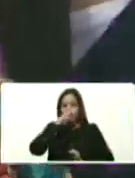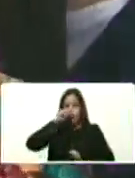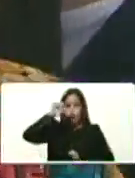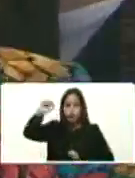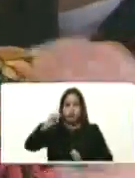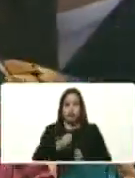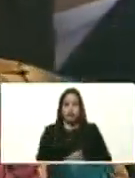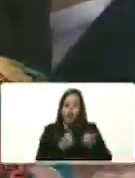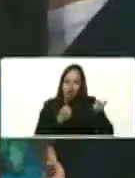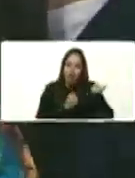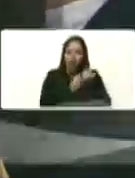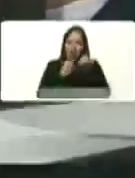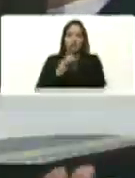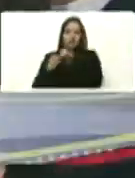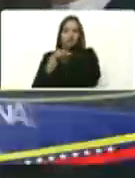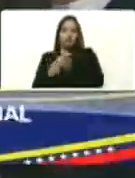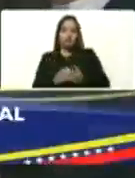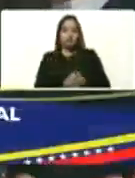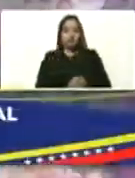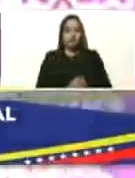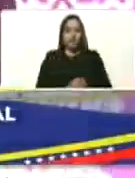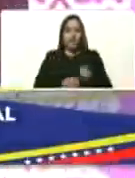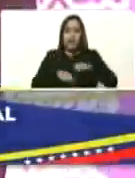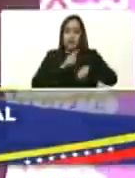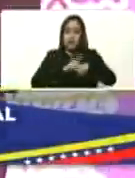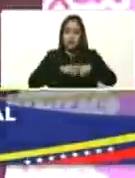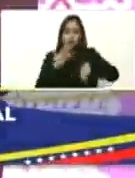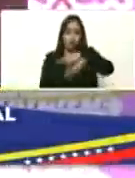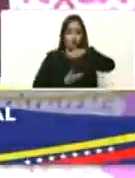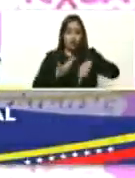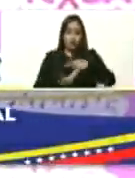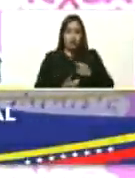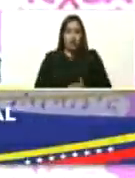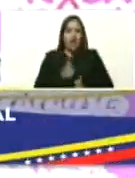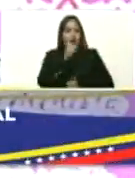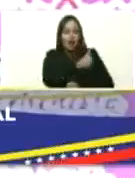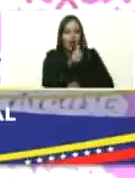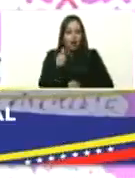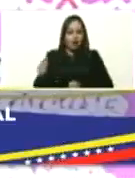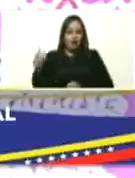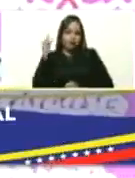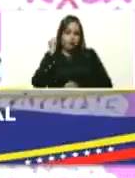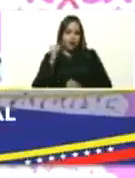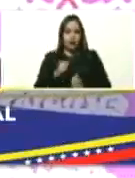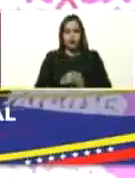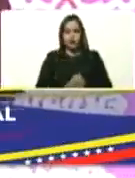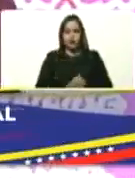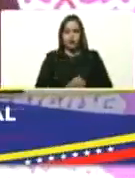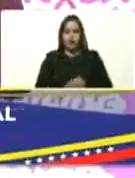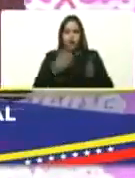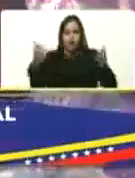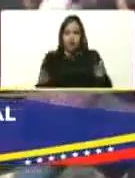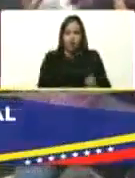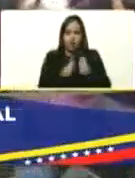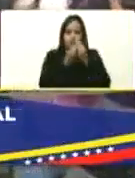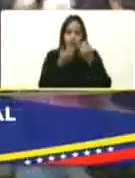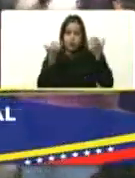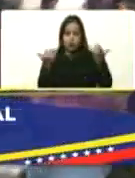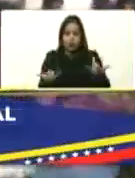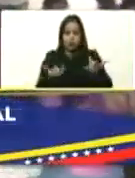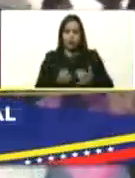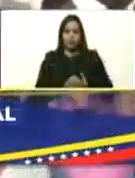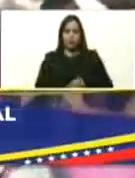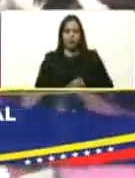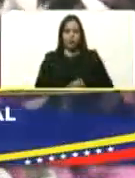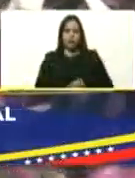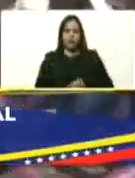Maduro, respaldando en tiempos de revolución a cada una de estas mujeres. Lo acompañan en el podio